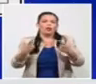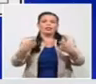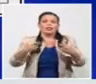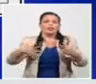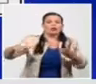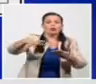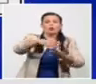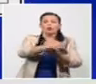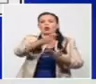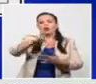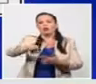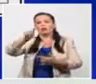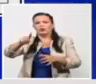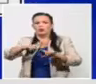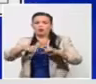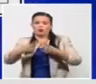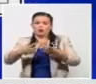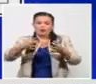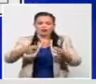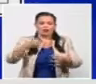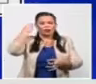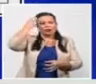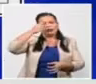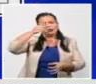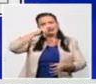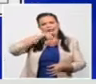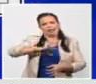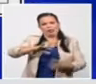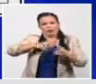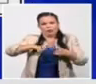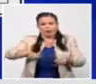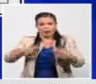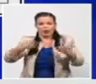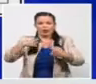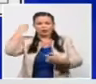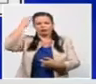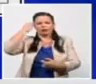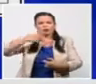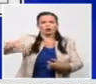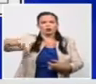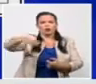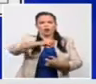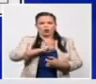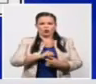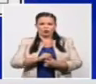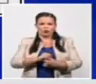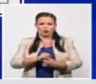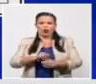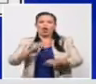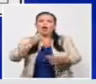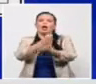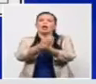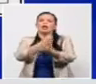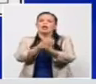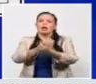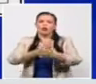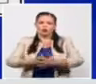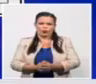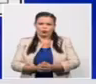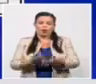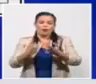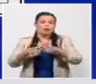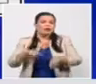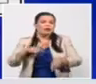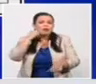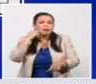cuando hagamos el análisis de los de 60 y más años, pues vamos a ver también los riesgos. Pero toda la población, pero estos grupos,